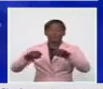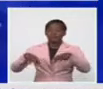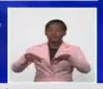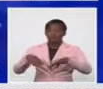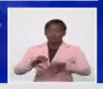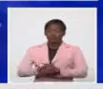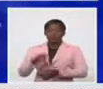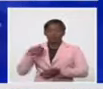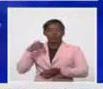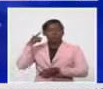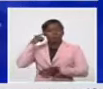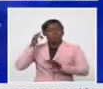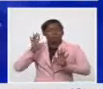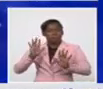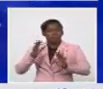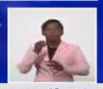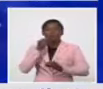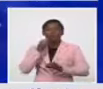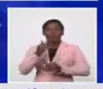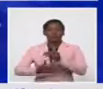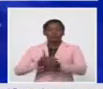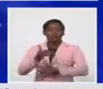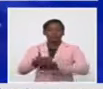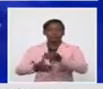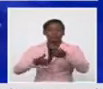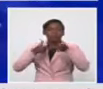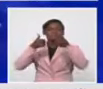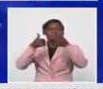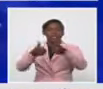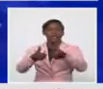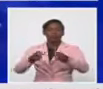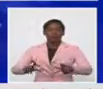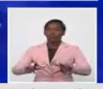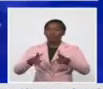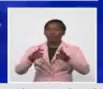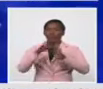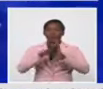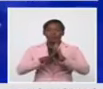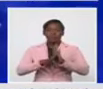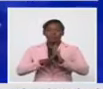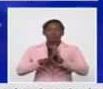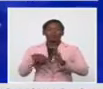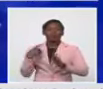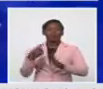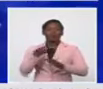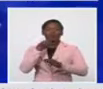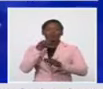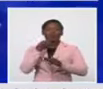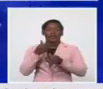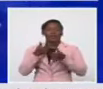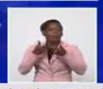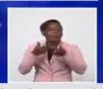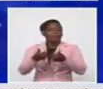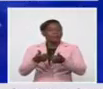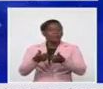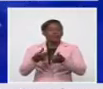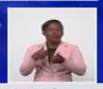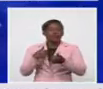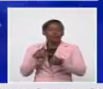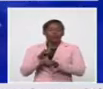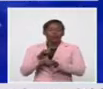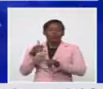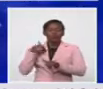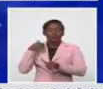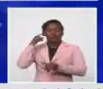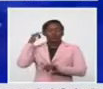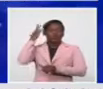lo vamos a resolver. Y de hecho, no es que uno quiera realmente ver los